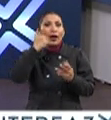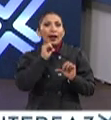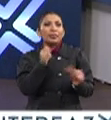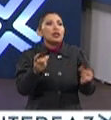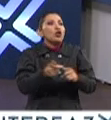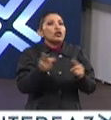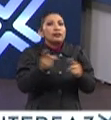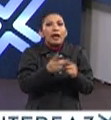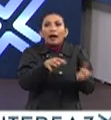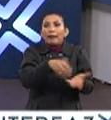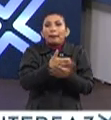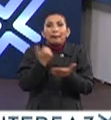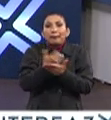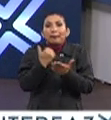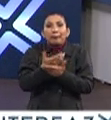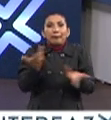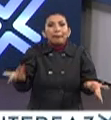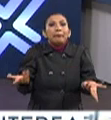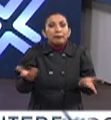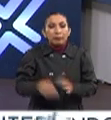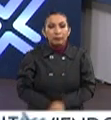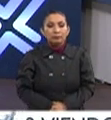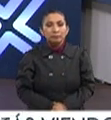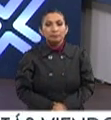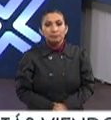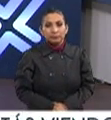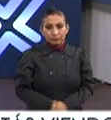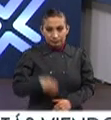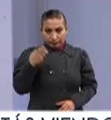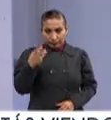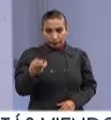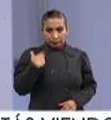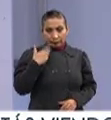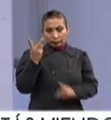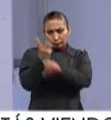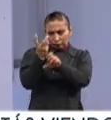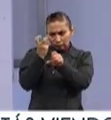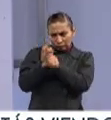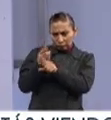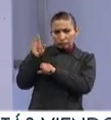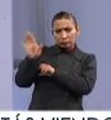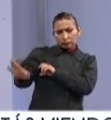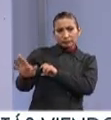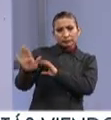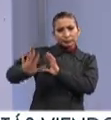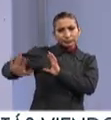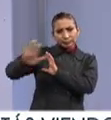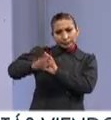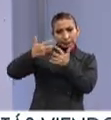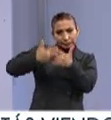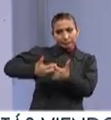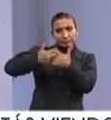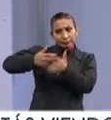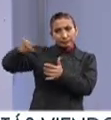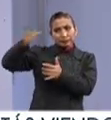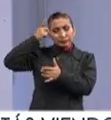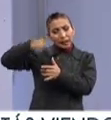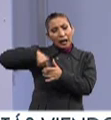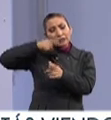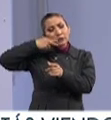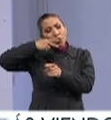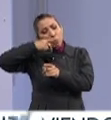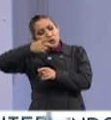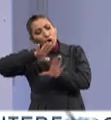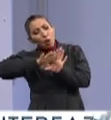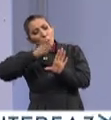a tener de dónde sacar los mismos recursos naturales. En esta parte, pues es invitar a la parte empresarial a que invierta en el